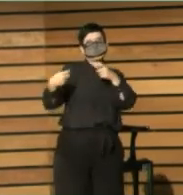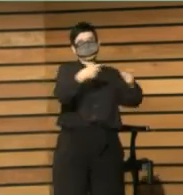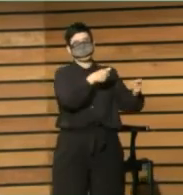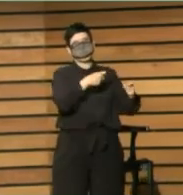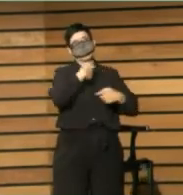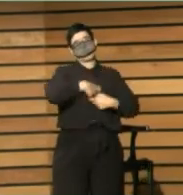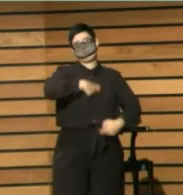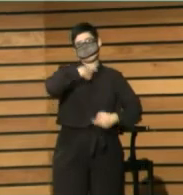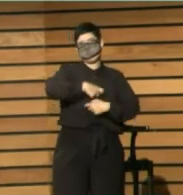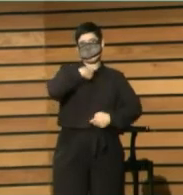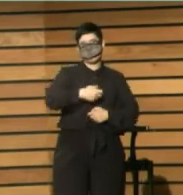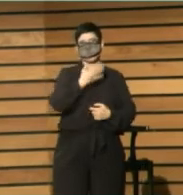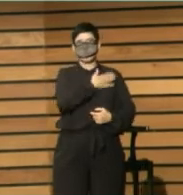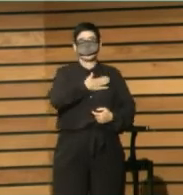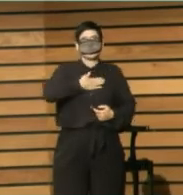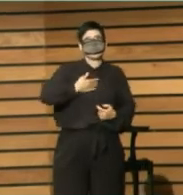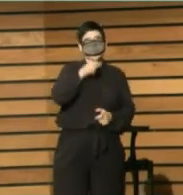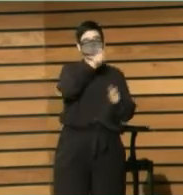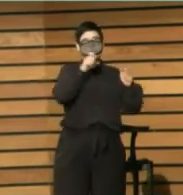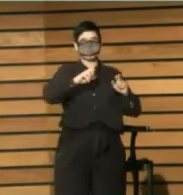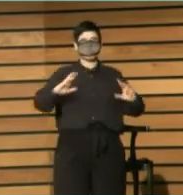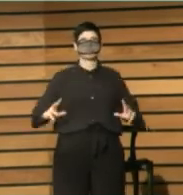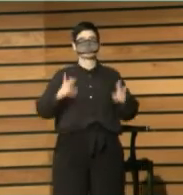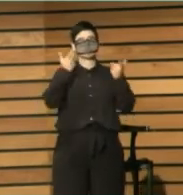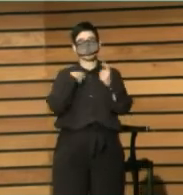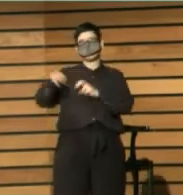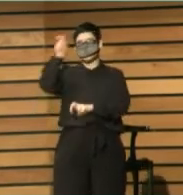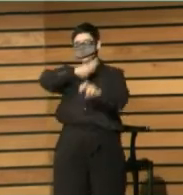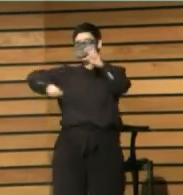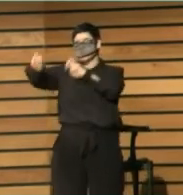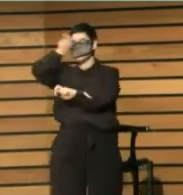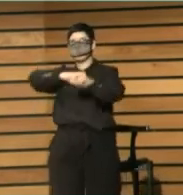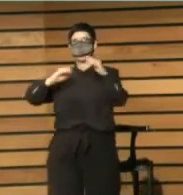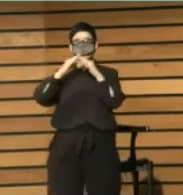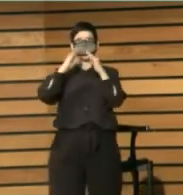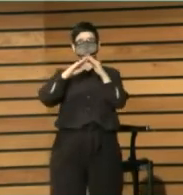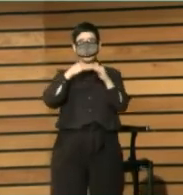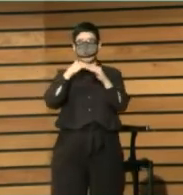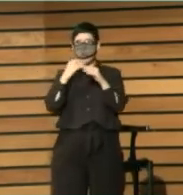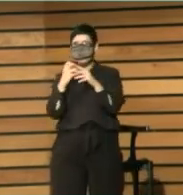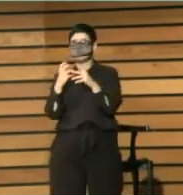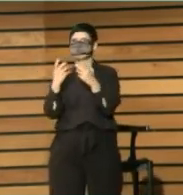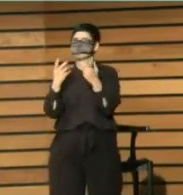buscaban en las casas cualquier vestigio rojo o anarquista.